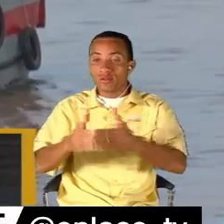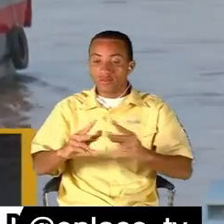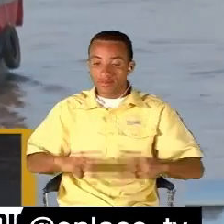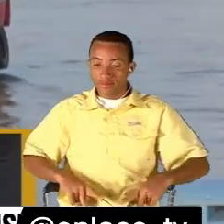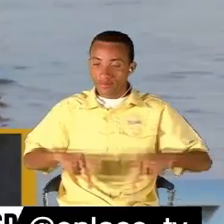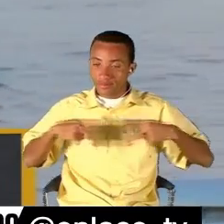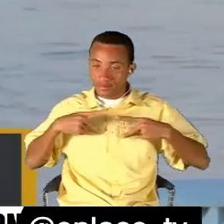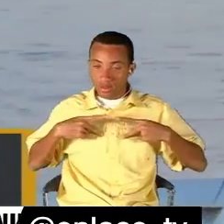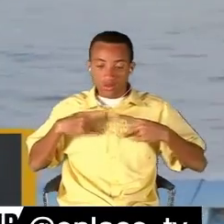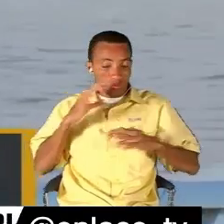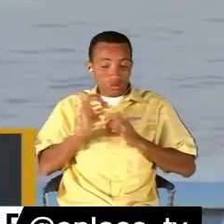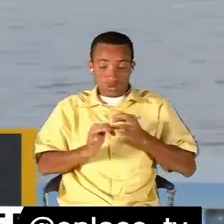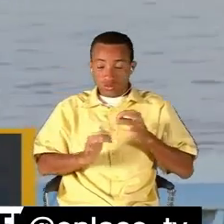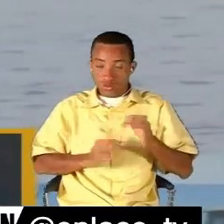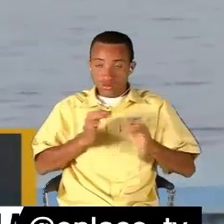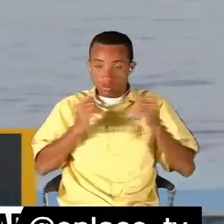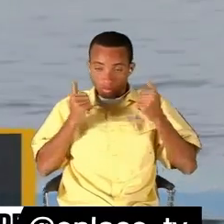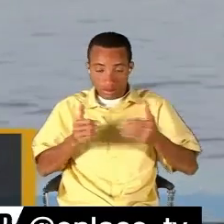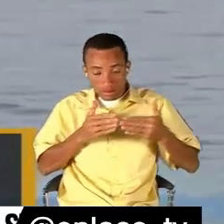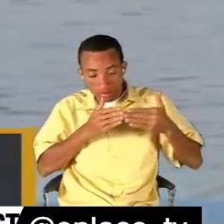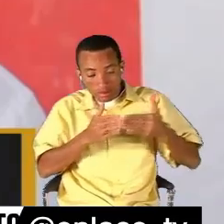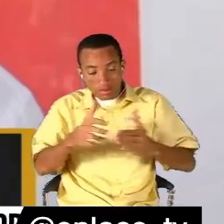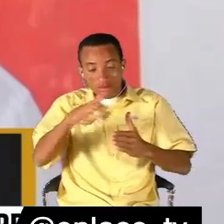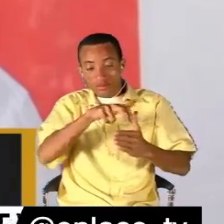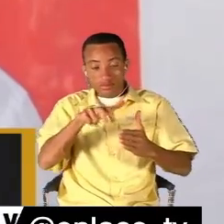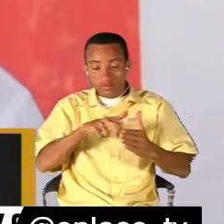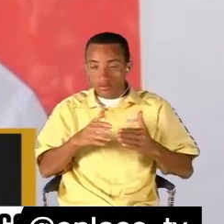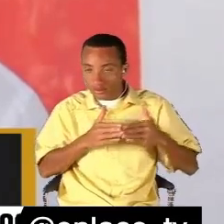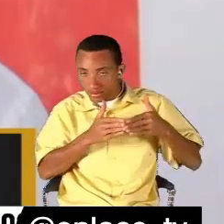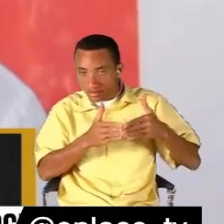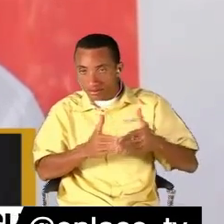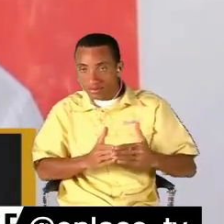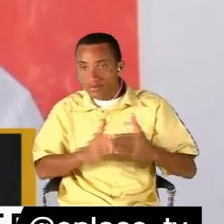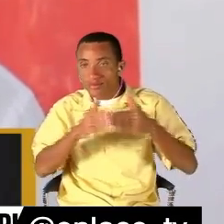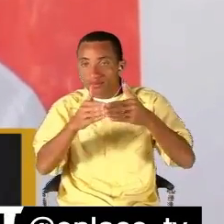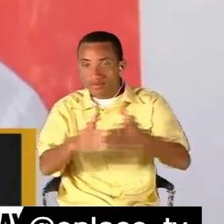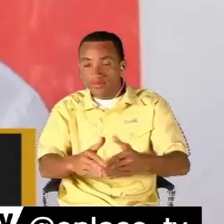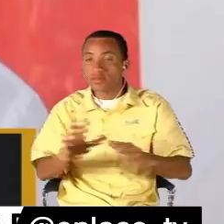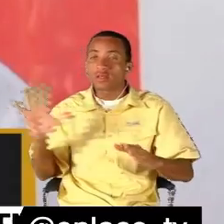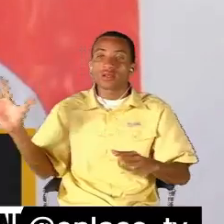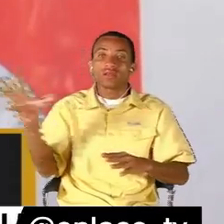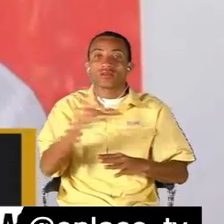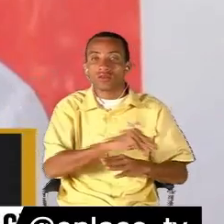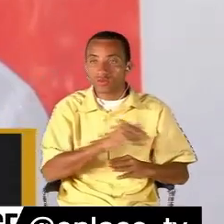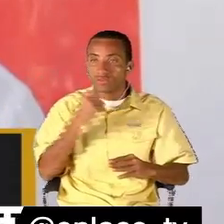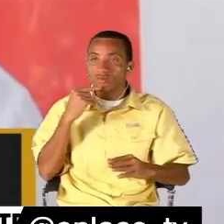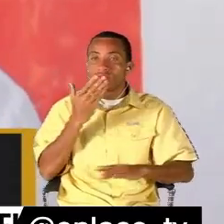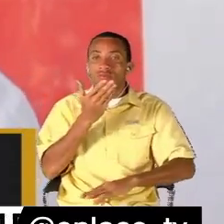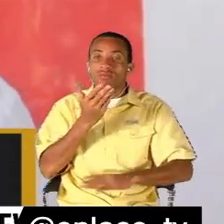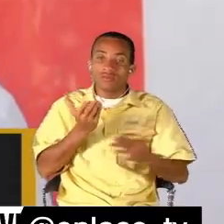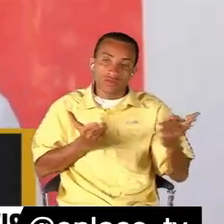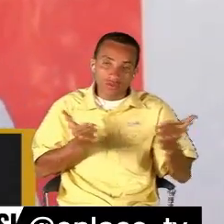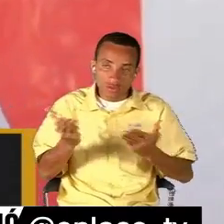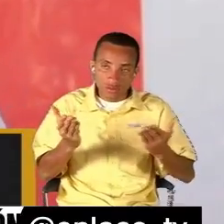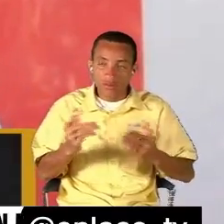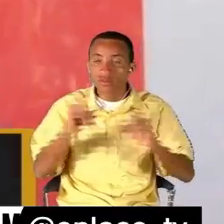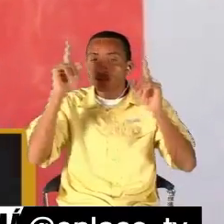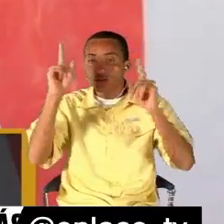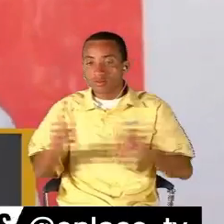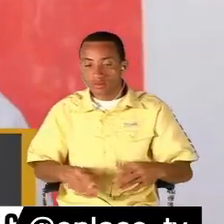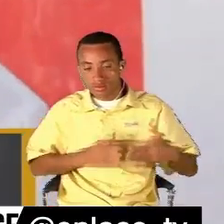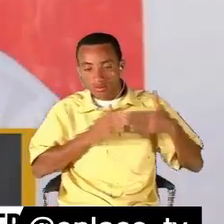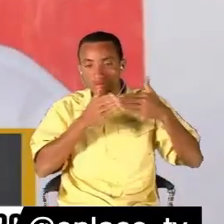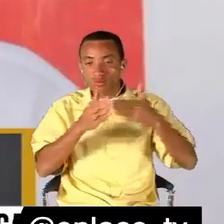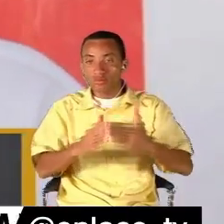transporte de pasajeros. Esta campaña va a sensibilizar a los usuarios del transporte y a los proveedores de servicio de los elementos necesarios y básicos que requieren para una